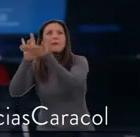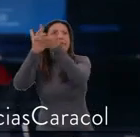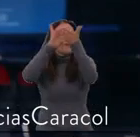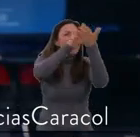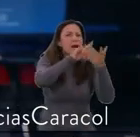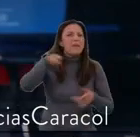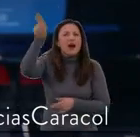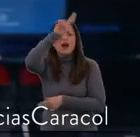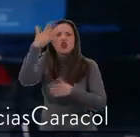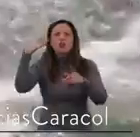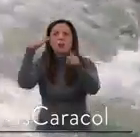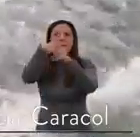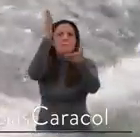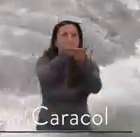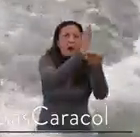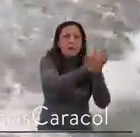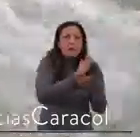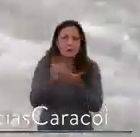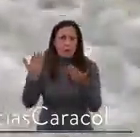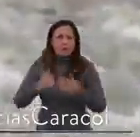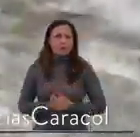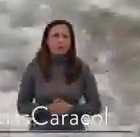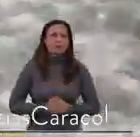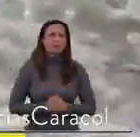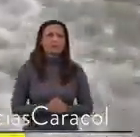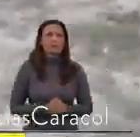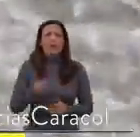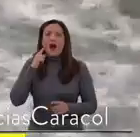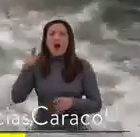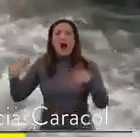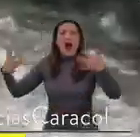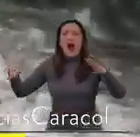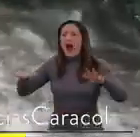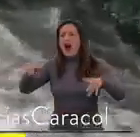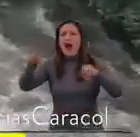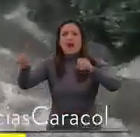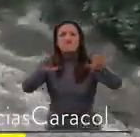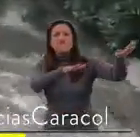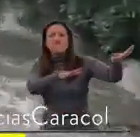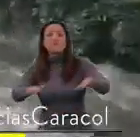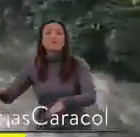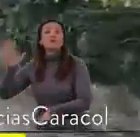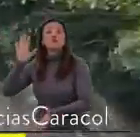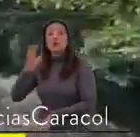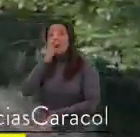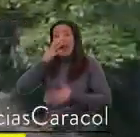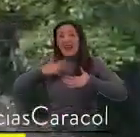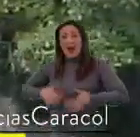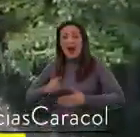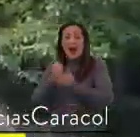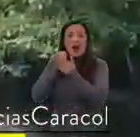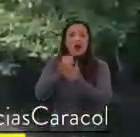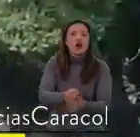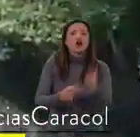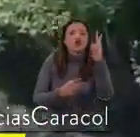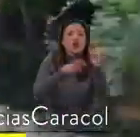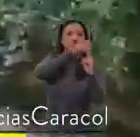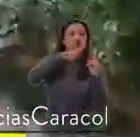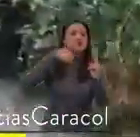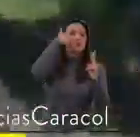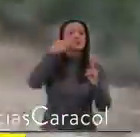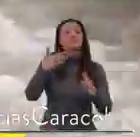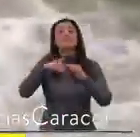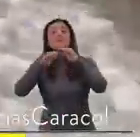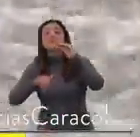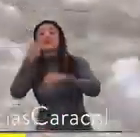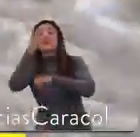las emergencias. ¡Ay, se lo llevó! La Defensa Civil rescató los cuerpos de 2 adultos y una menor de edad que murieron ahogados al